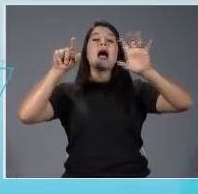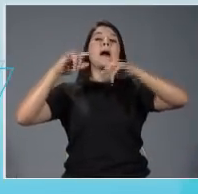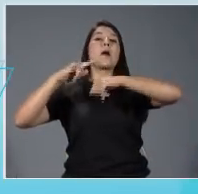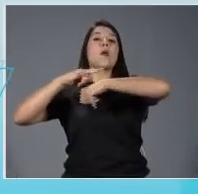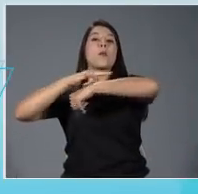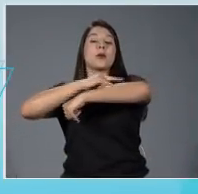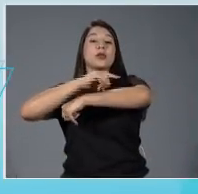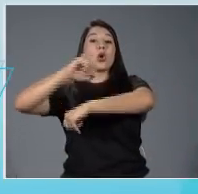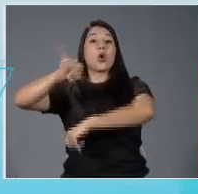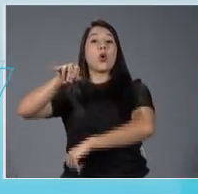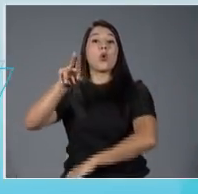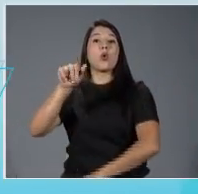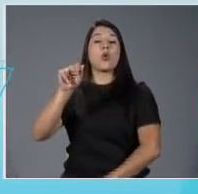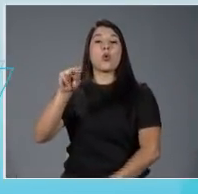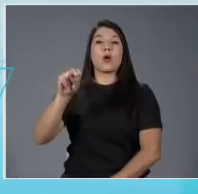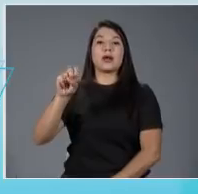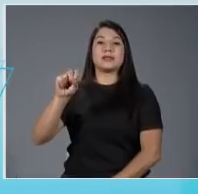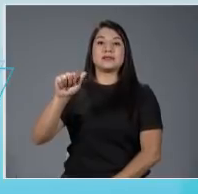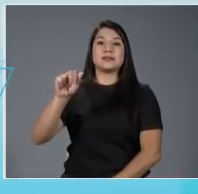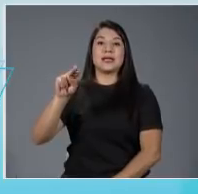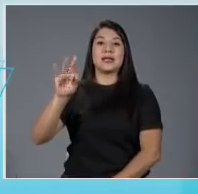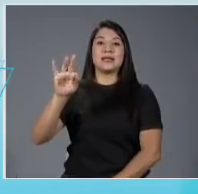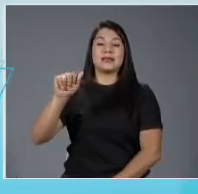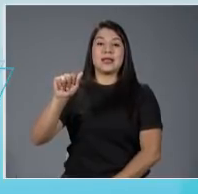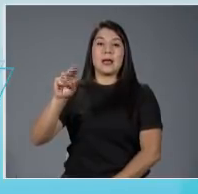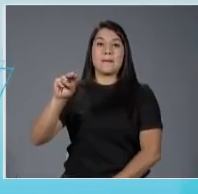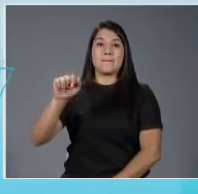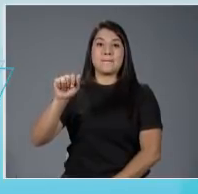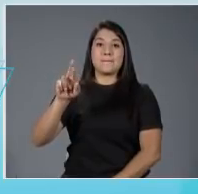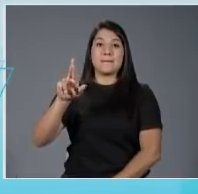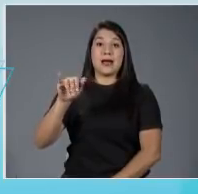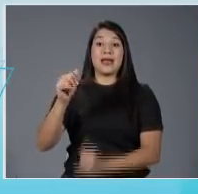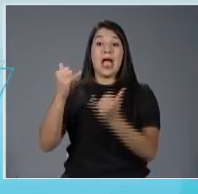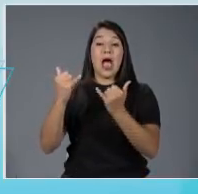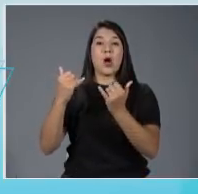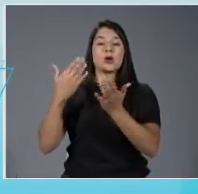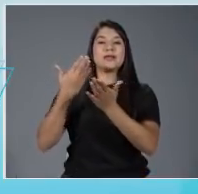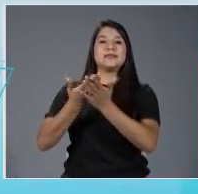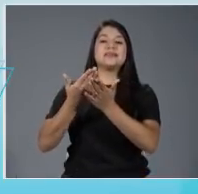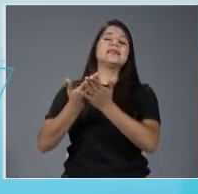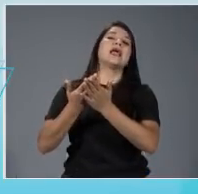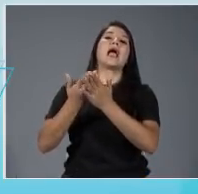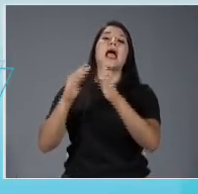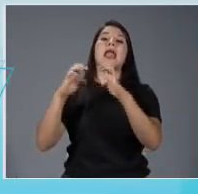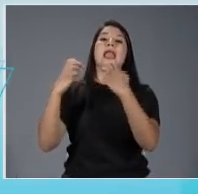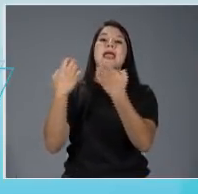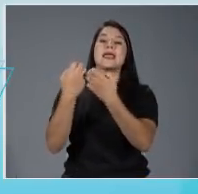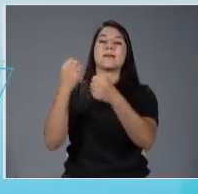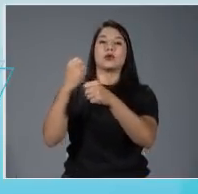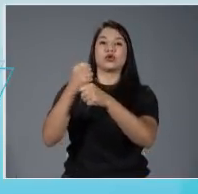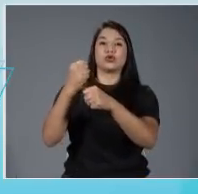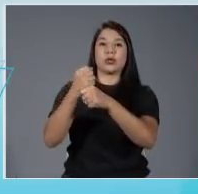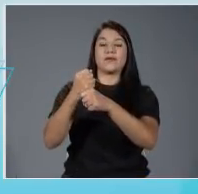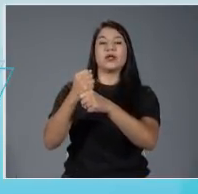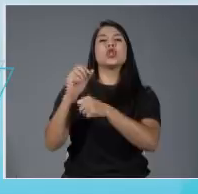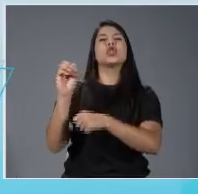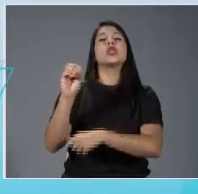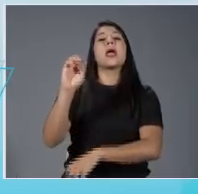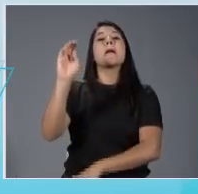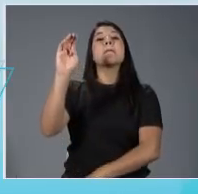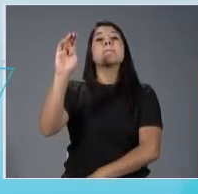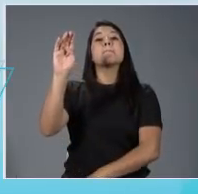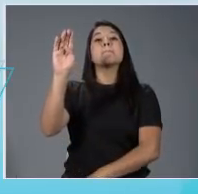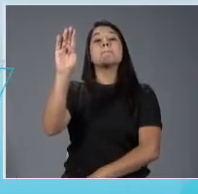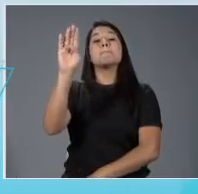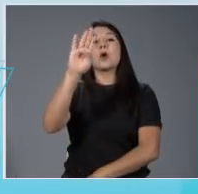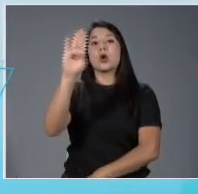Juan Santamaría, está llegando en este momento la delegación presidencial del Estado Pluricultural de Bolivia. Don